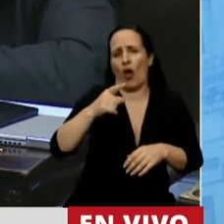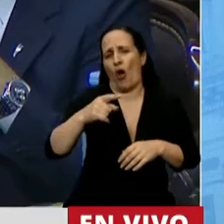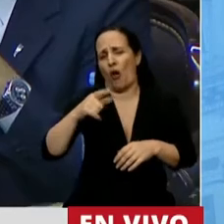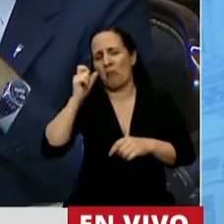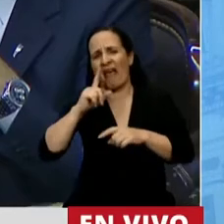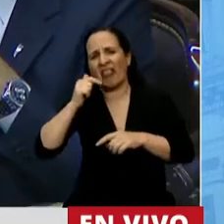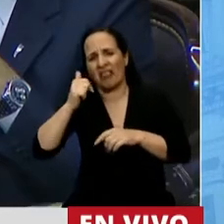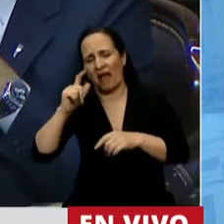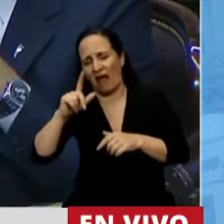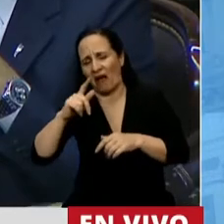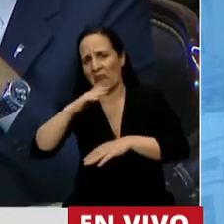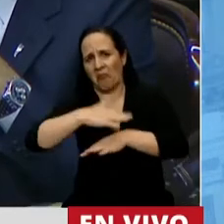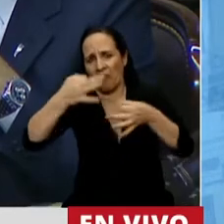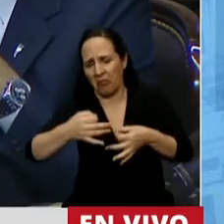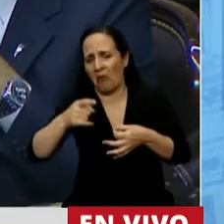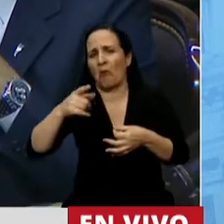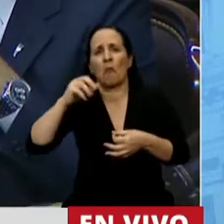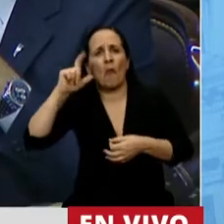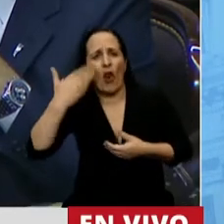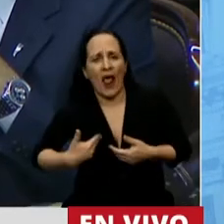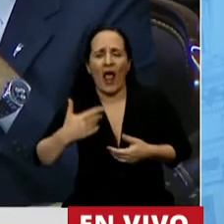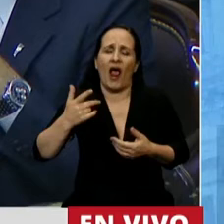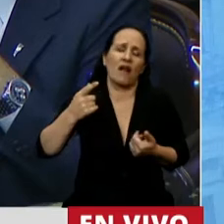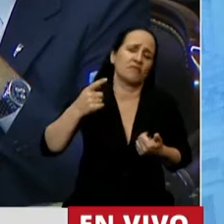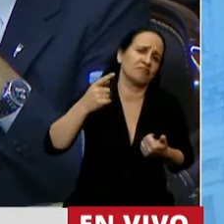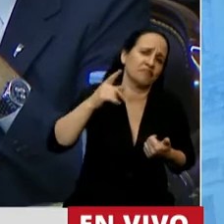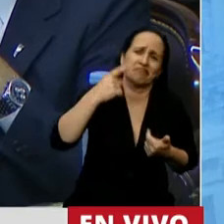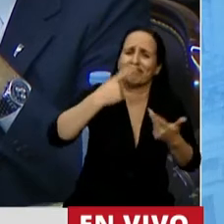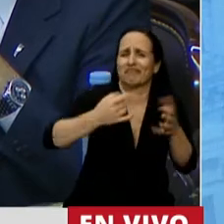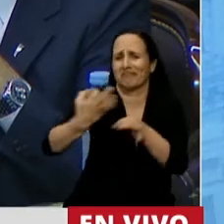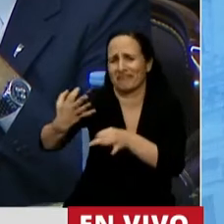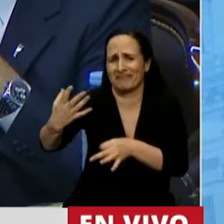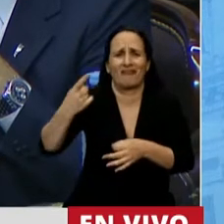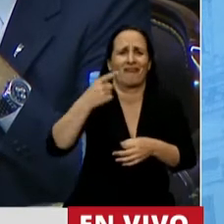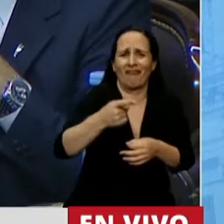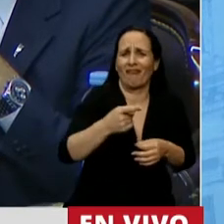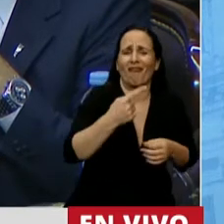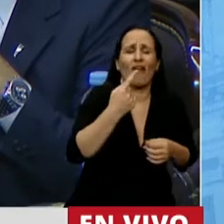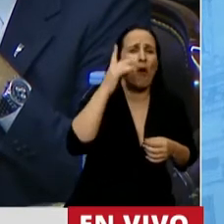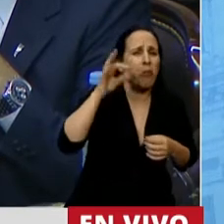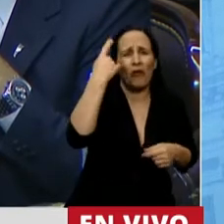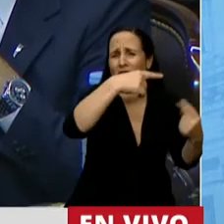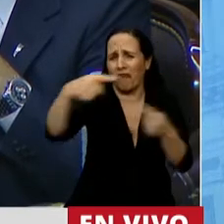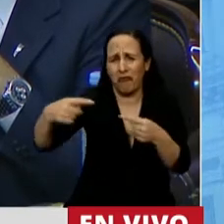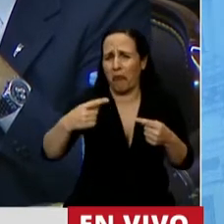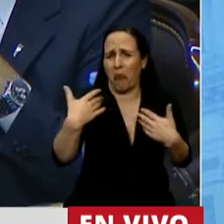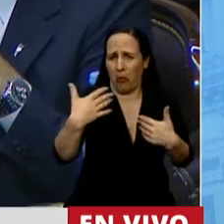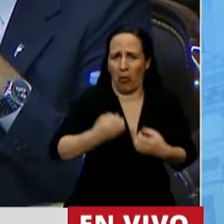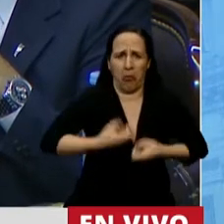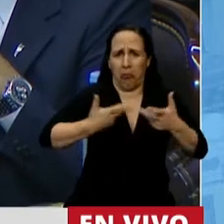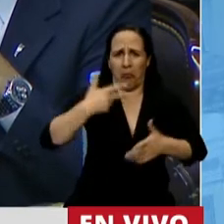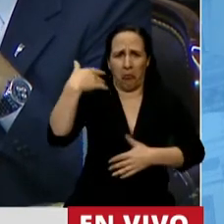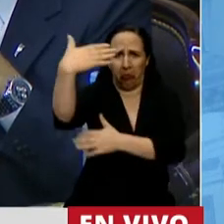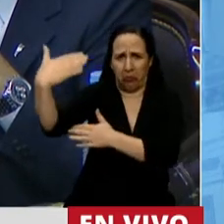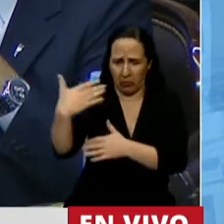morales, sociales y vivencias personales, presidente. Todas las opiniones tuvieron su espacio para expresarse. Paradójicamente, pareciera